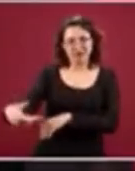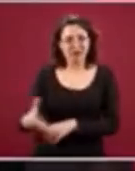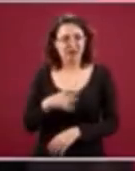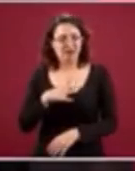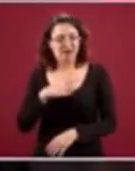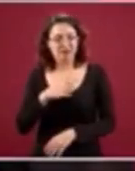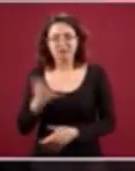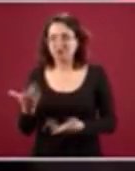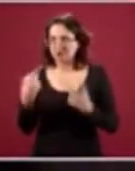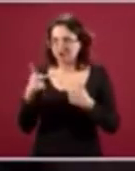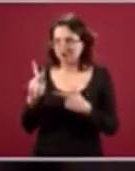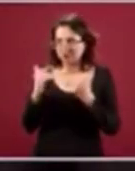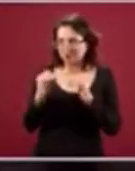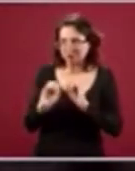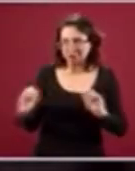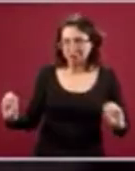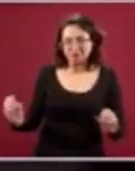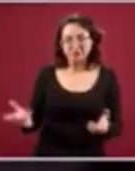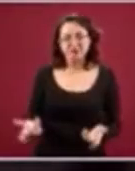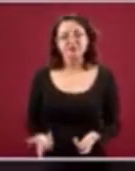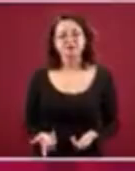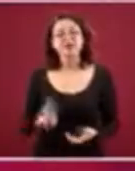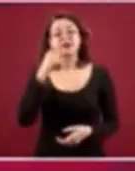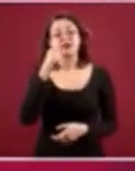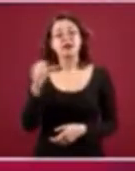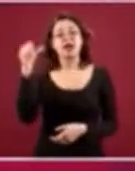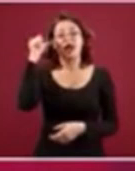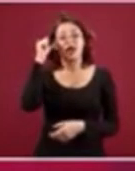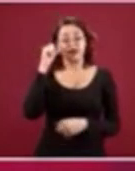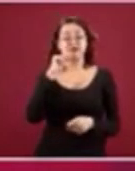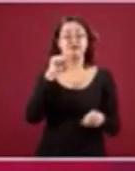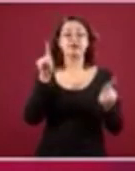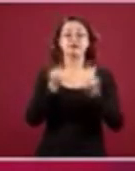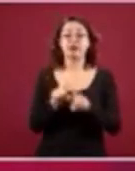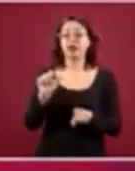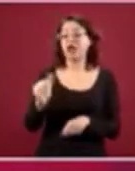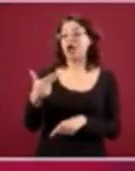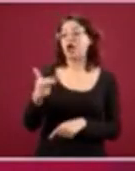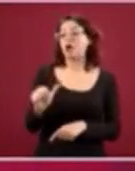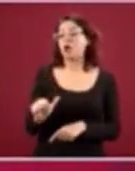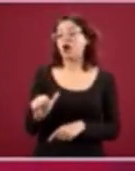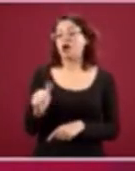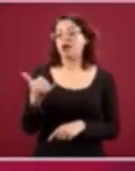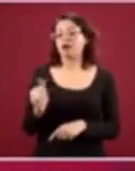Estuve ayer en Guayacocotla, lo mismo,